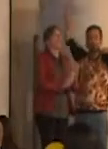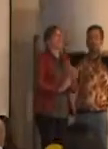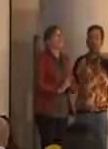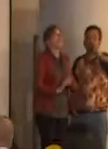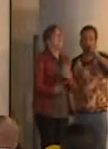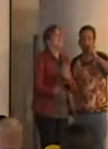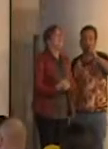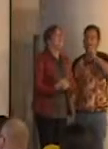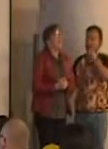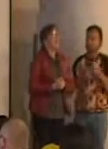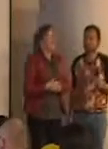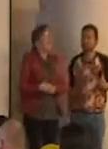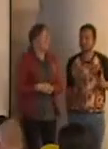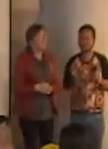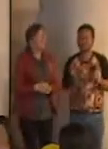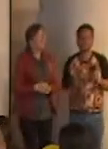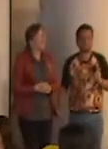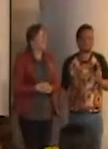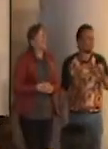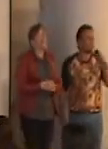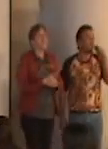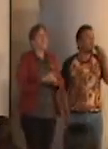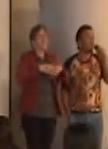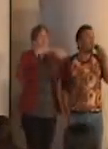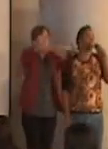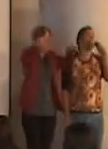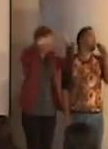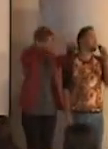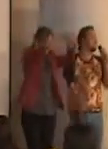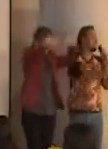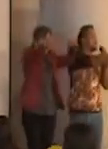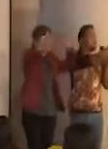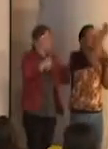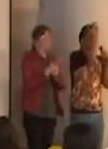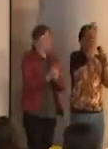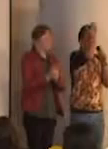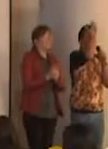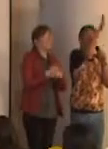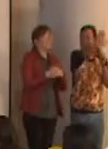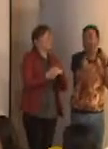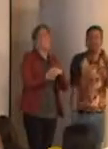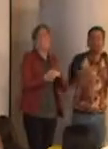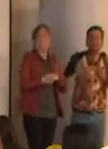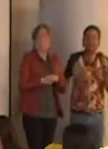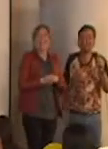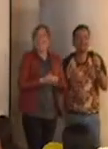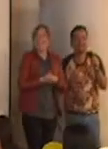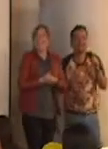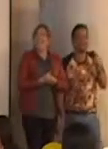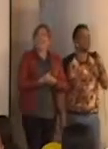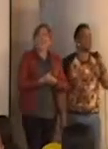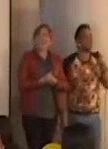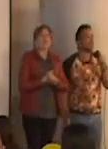¿Qué más? A ver, de los ustedes, ¿qué más quiere dejar en esa bomba? Las quejas. Eso, las quejas, güey madre, que se van ahí. El mal genio, uy, meta el mío de una vez ahí,